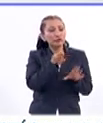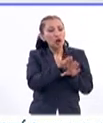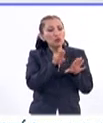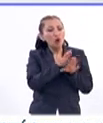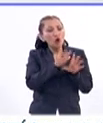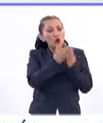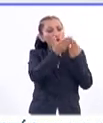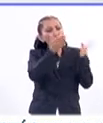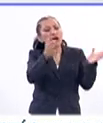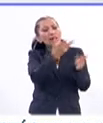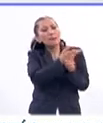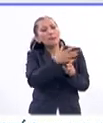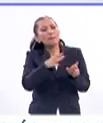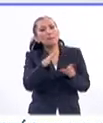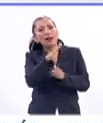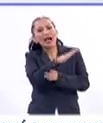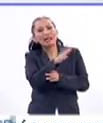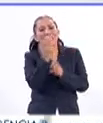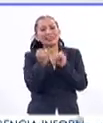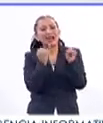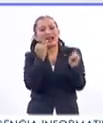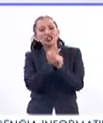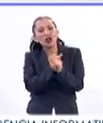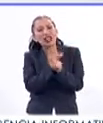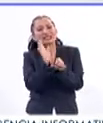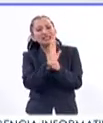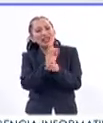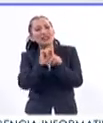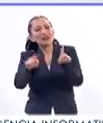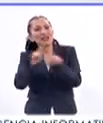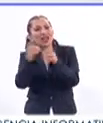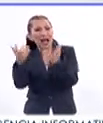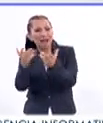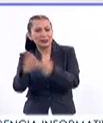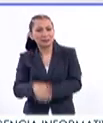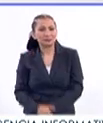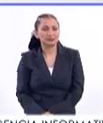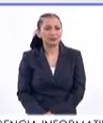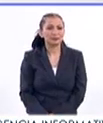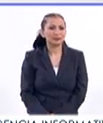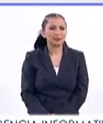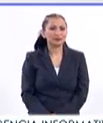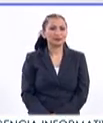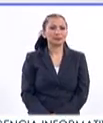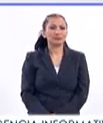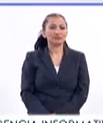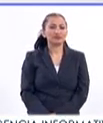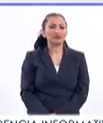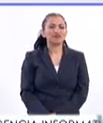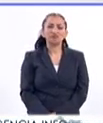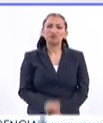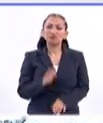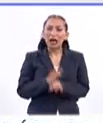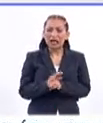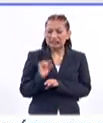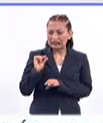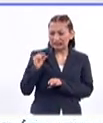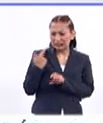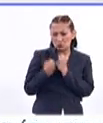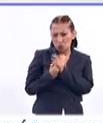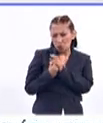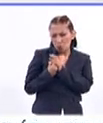como un panorama de lo que está pasando a nivel internacional en el cine, ¿no? Lo más